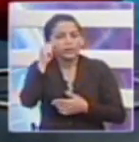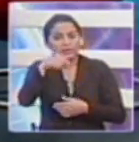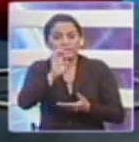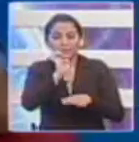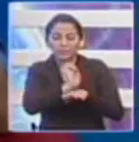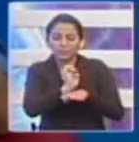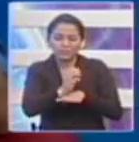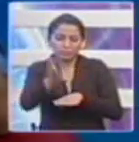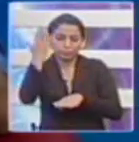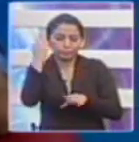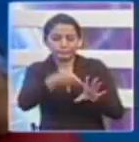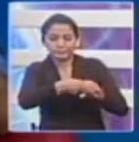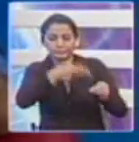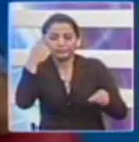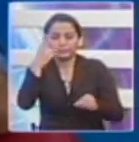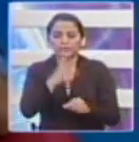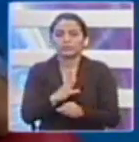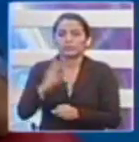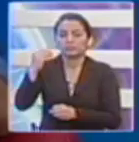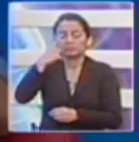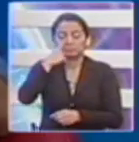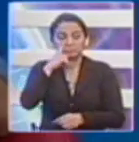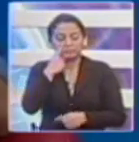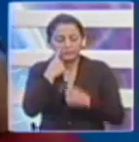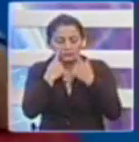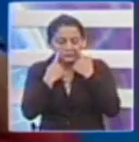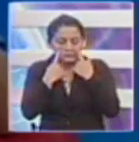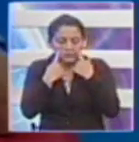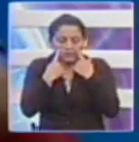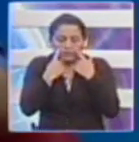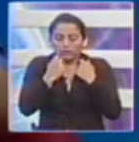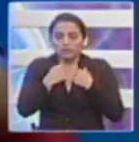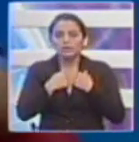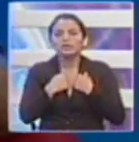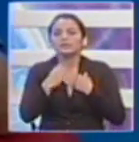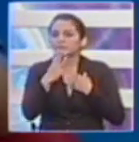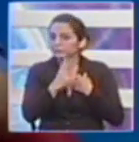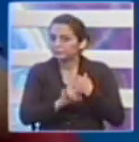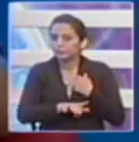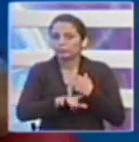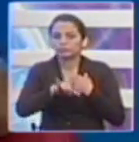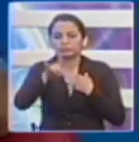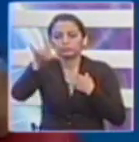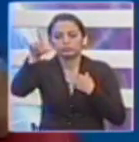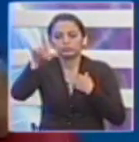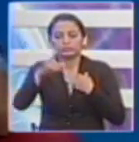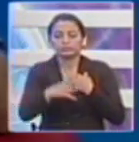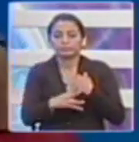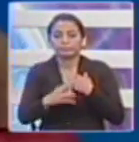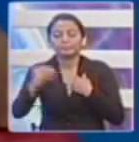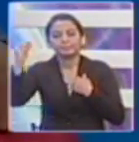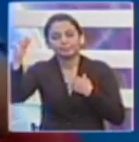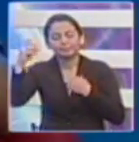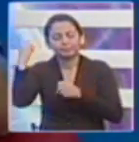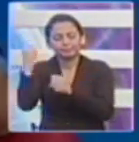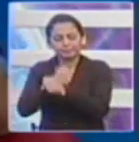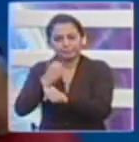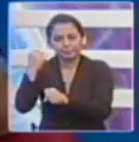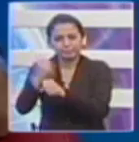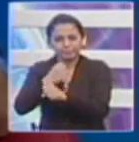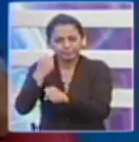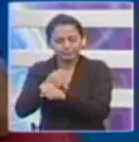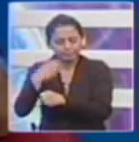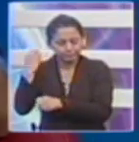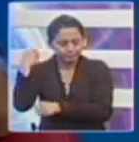del país, en donde salimos con los ojos llorosos del aeropuerto, nos convertimos en esa fuerza económica del país, fuimos la primera fuerza,